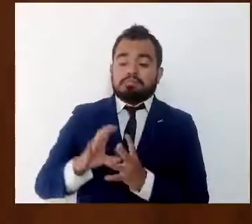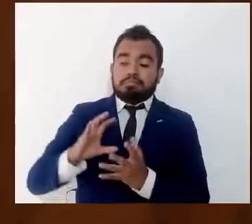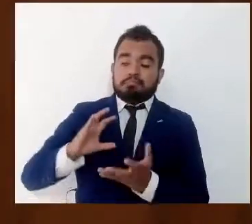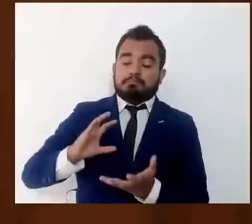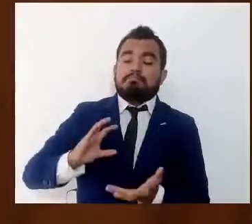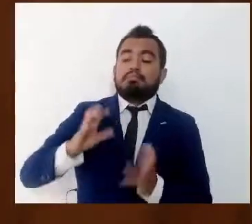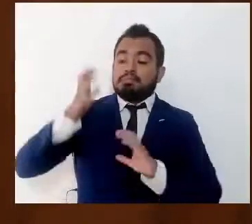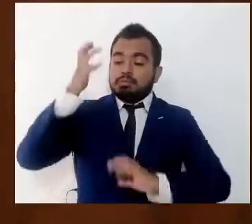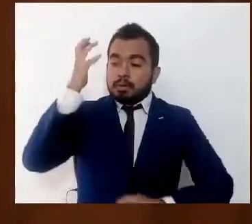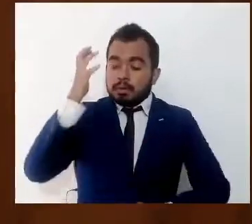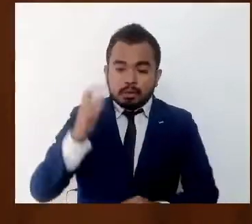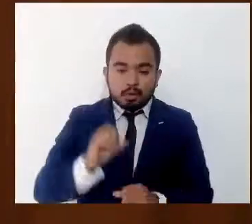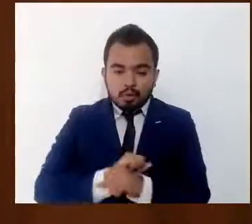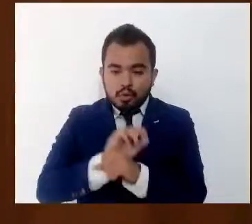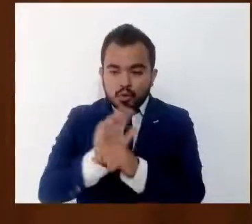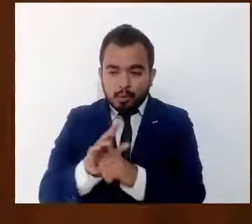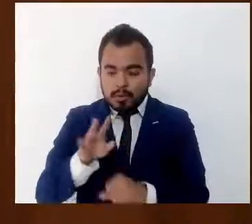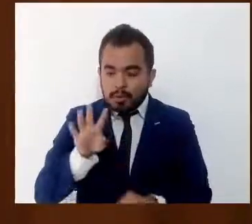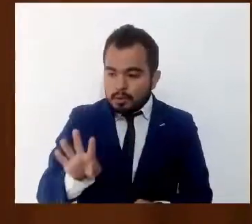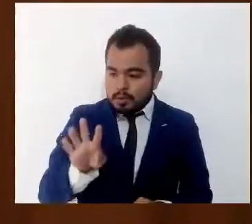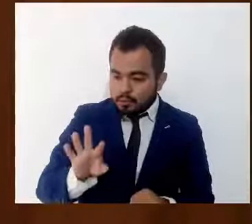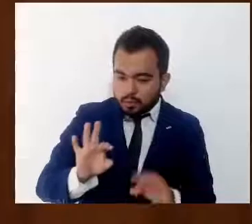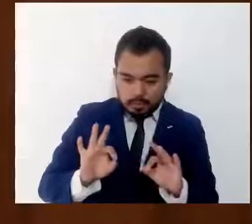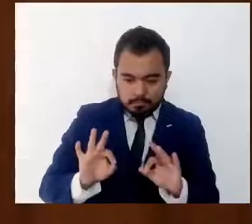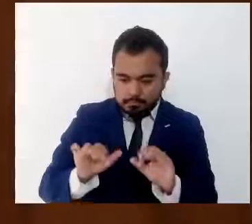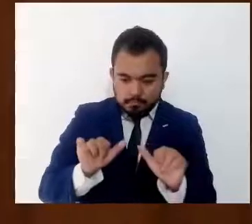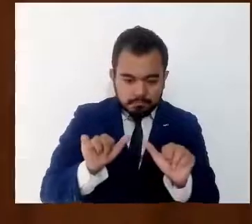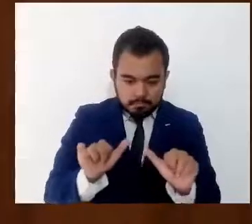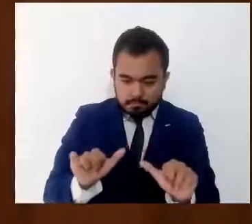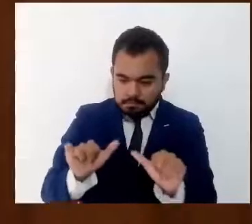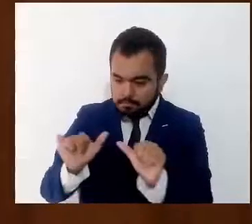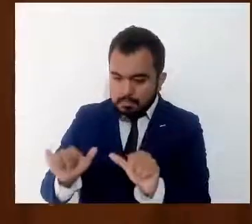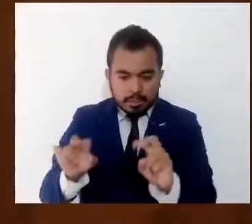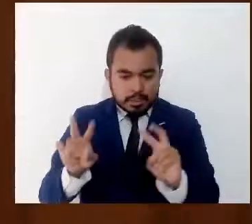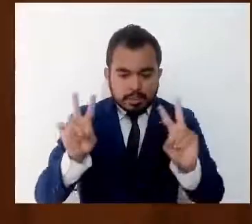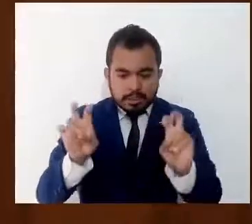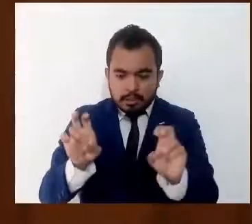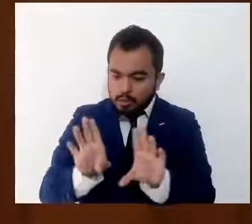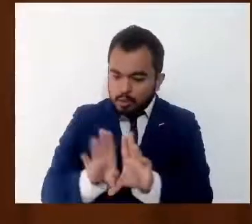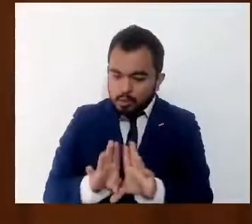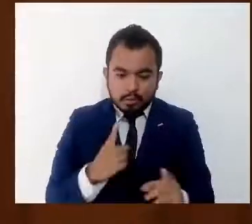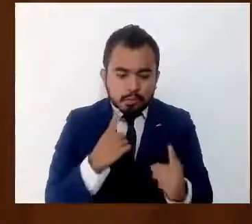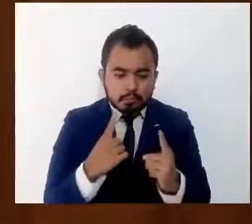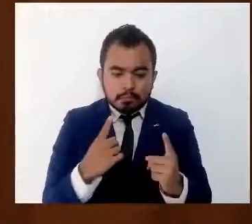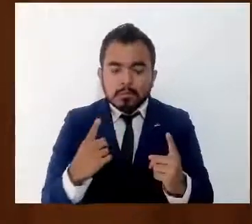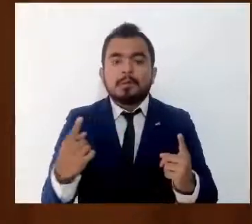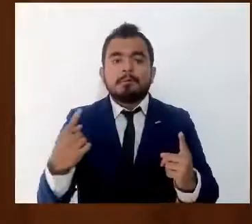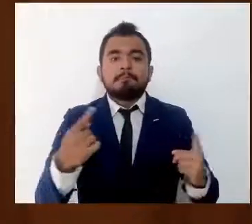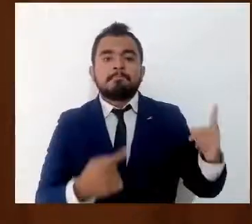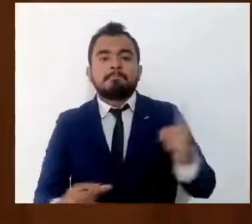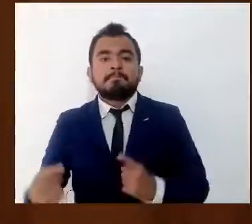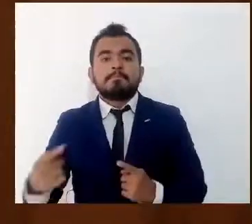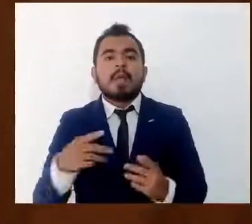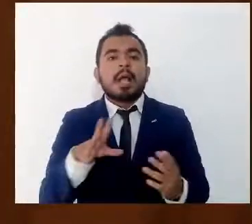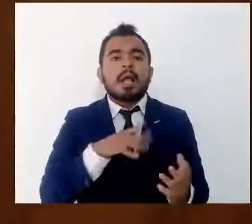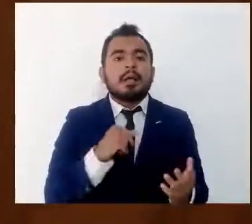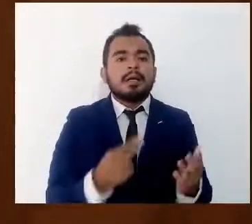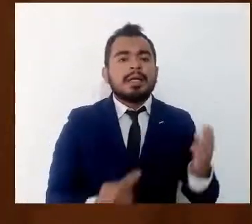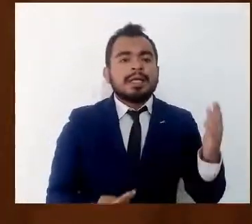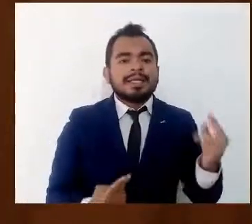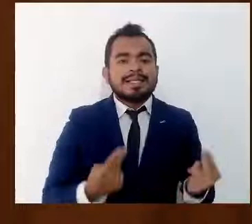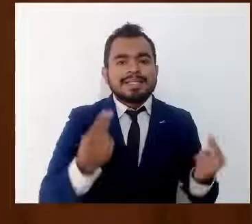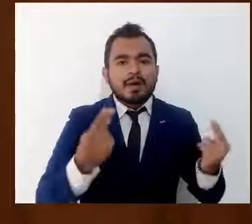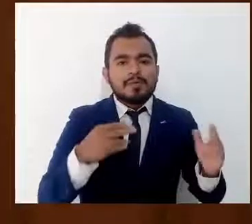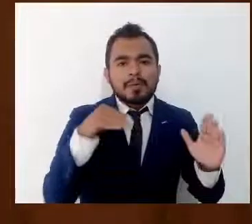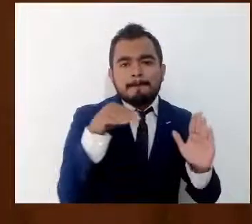agendas locales se podrá discutir cómo resolver temas como el cierre de muchos negocios y del desempleo